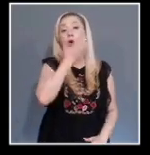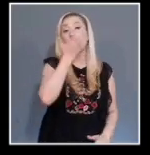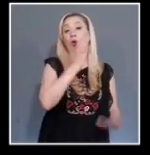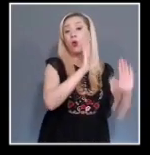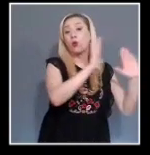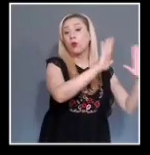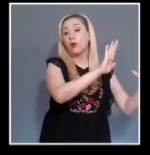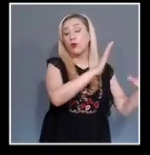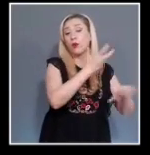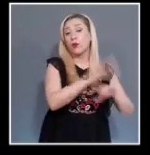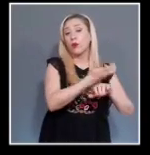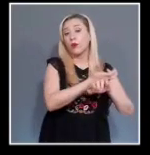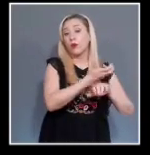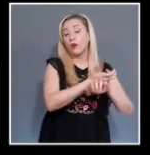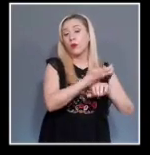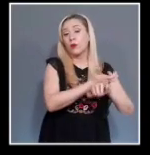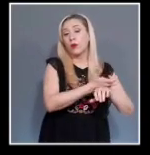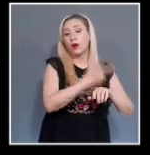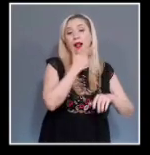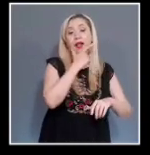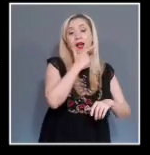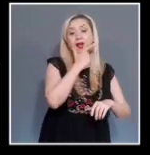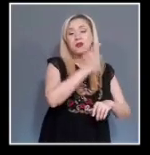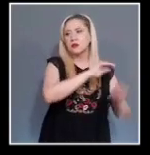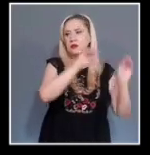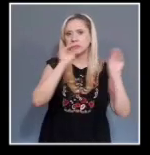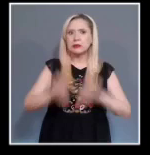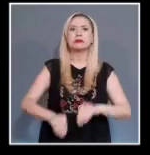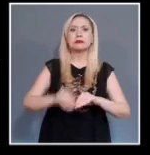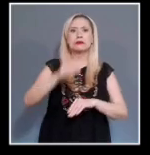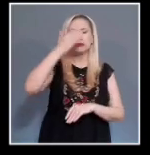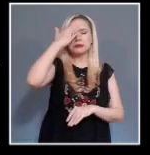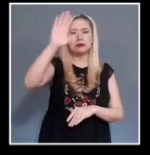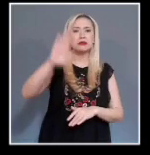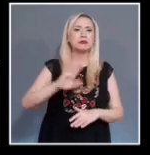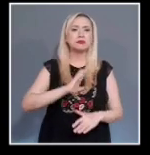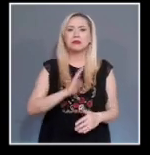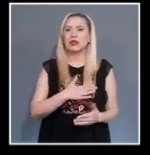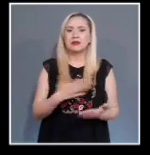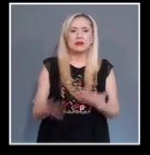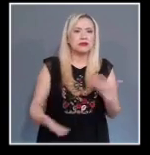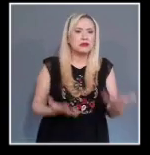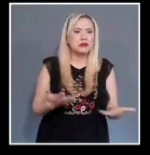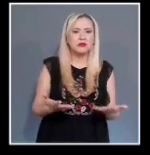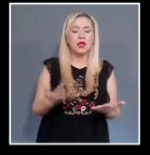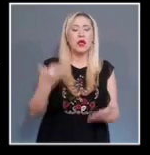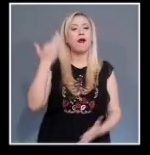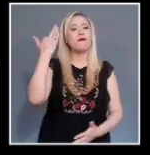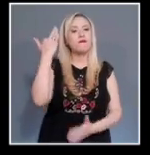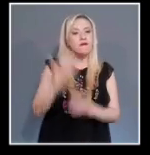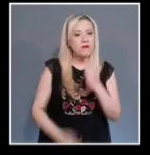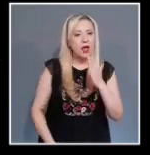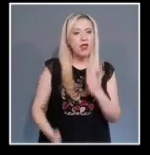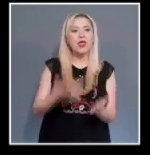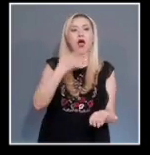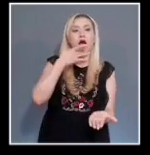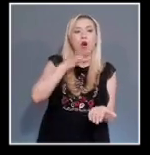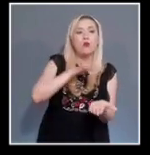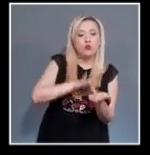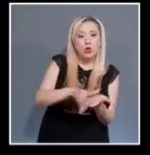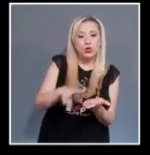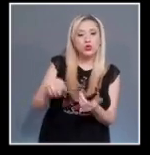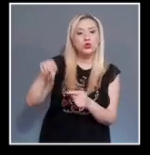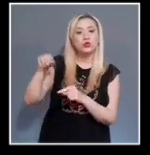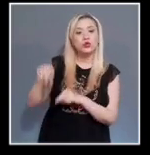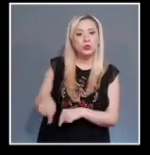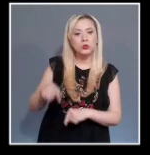para los estudiosos de la migración es que no se cuenta con herramientas para